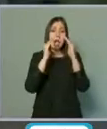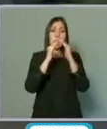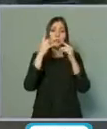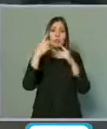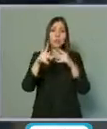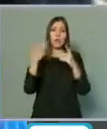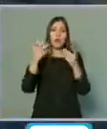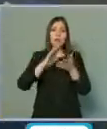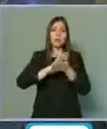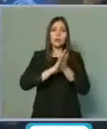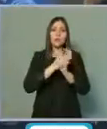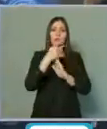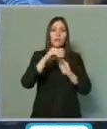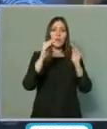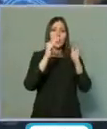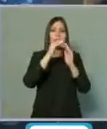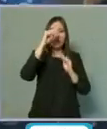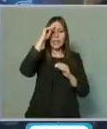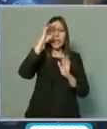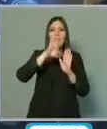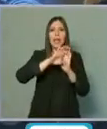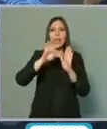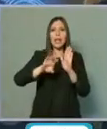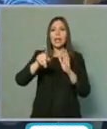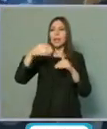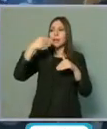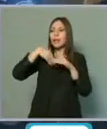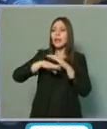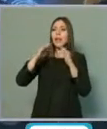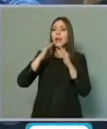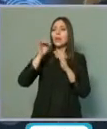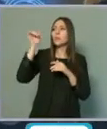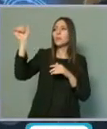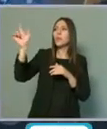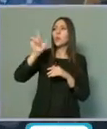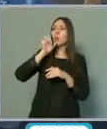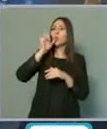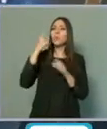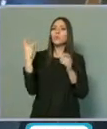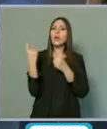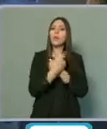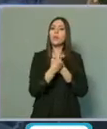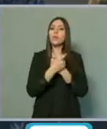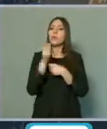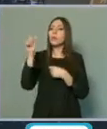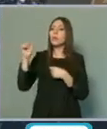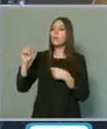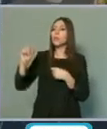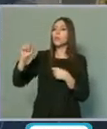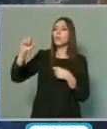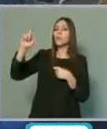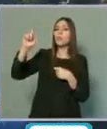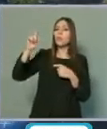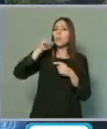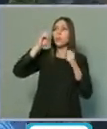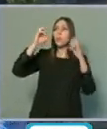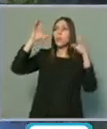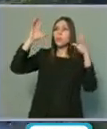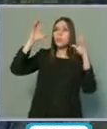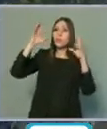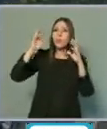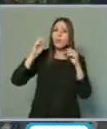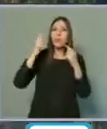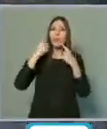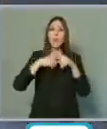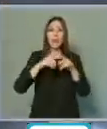Claro. Entonces, desde ahí comenzamos nosotros con poner y adaptar ciertas tecnologías en el hogar. Esto, al final, si lo hacemos